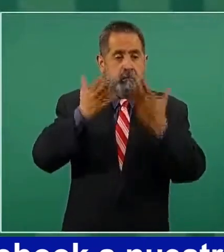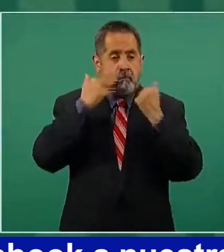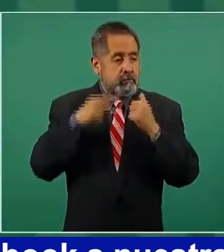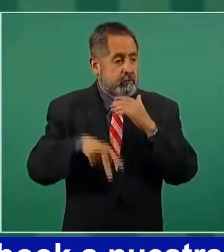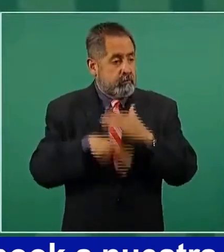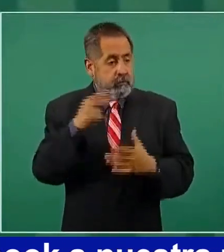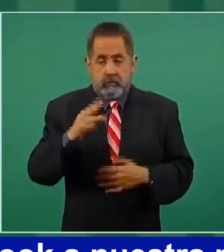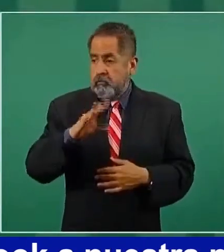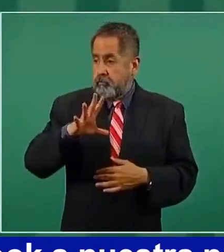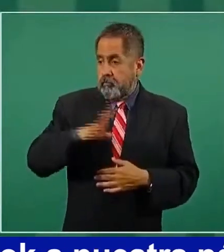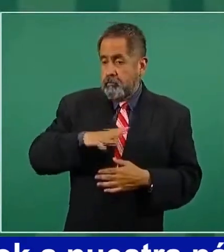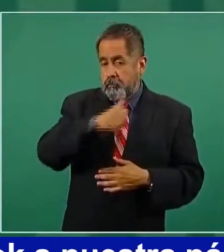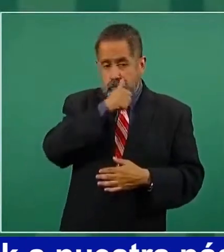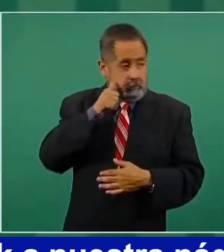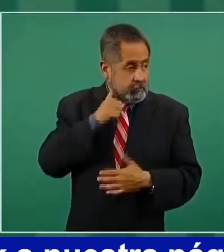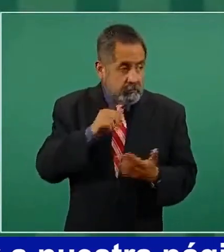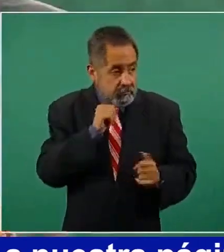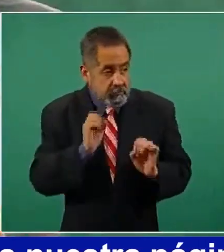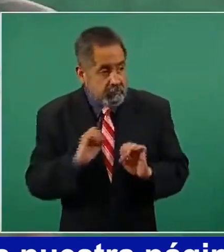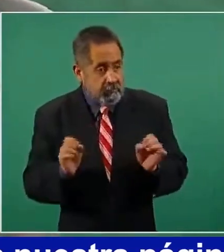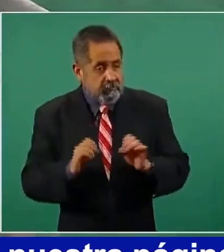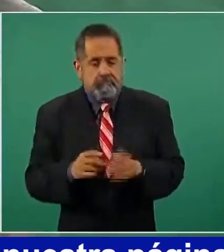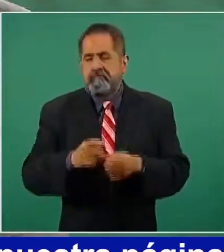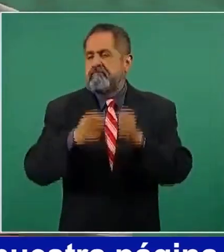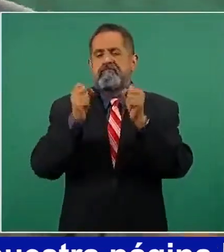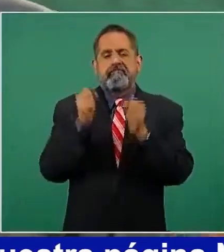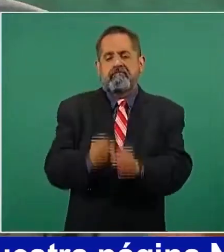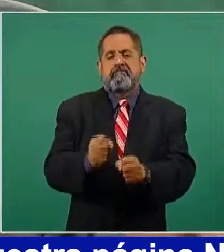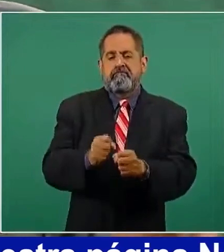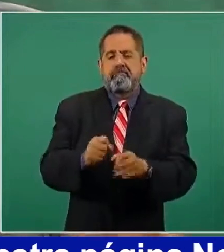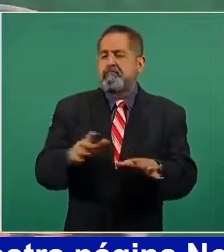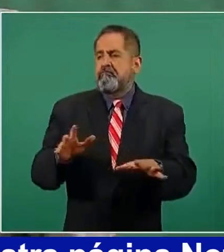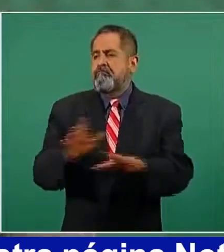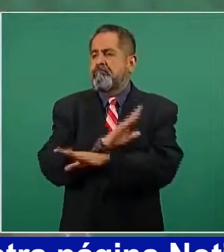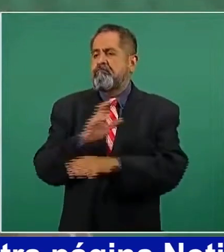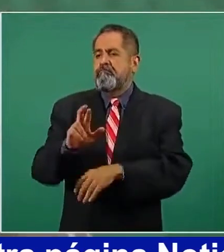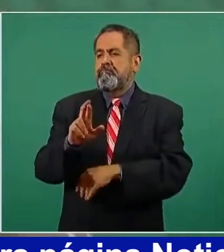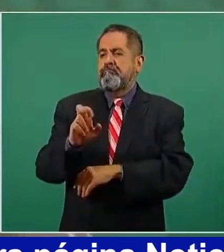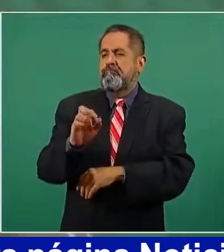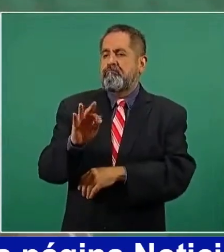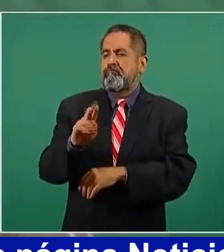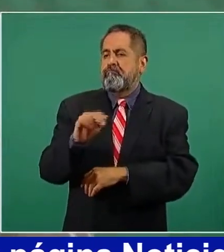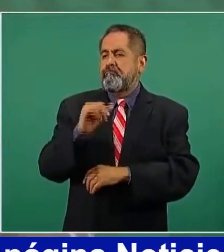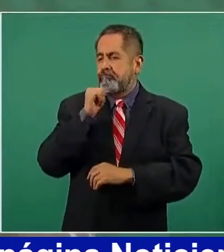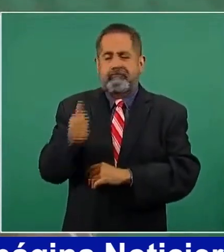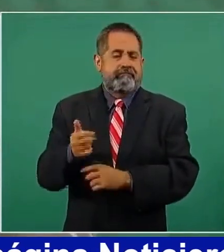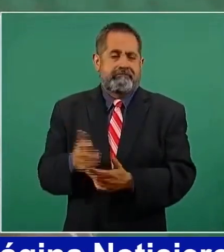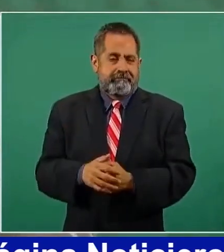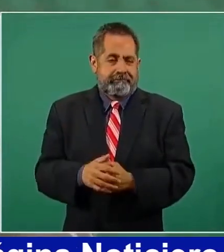ahí sí, seguro, no hubiese habido reforma,